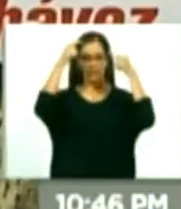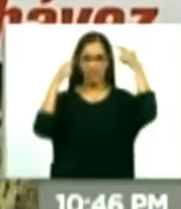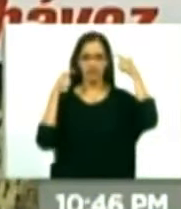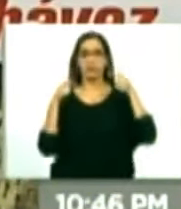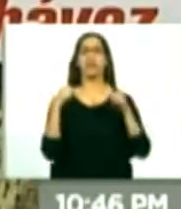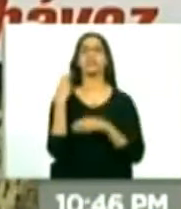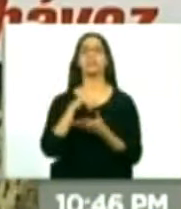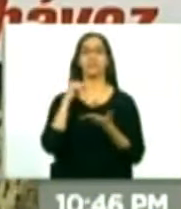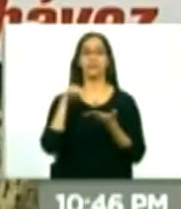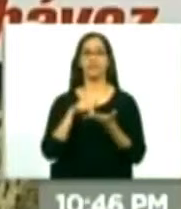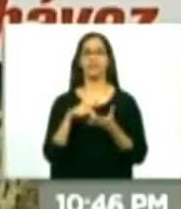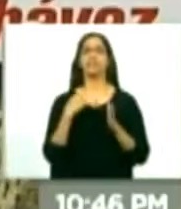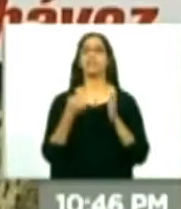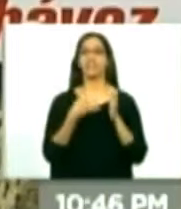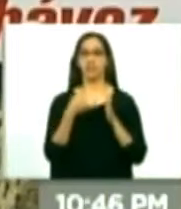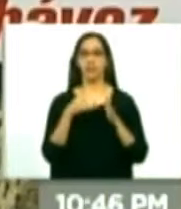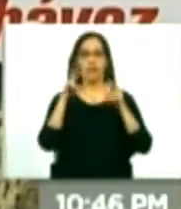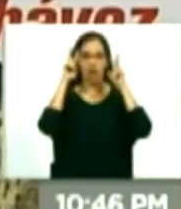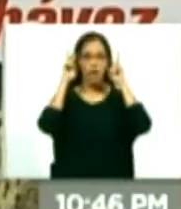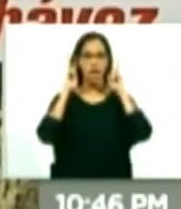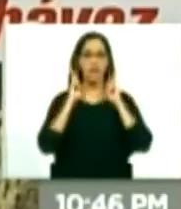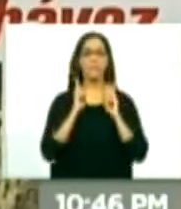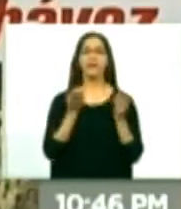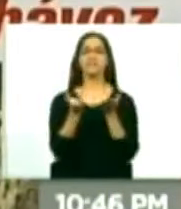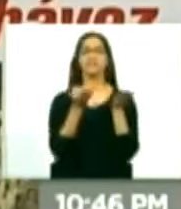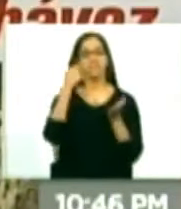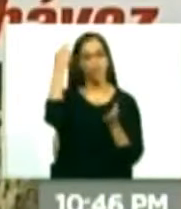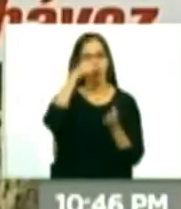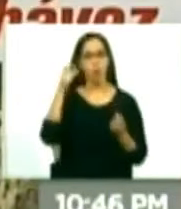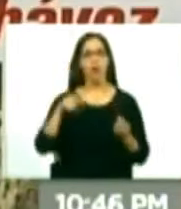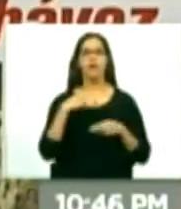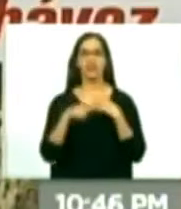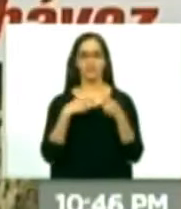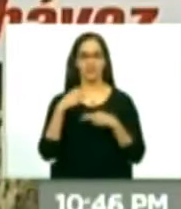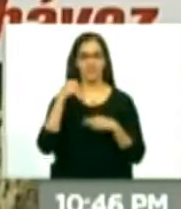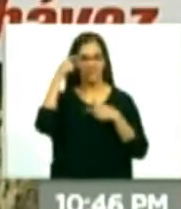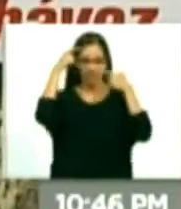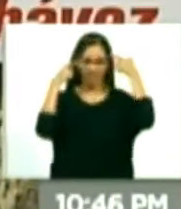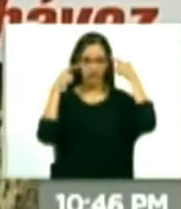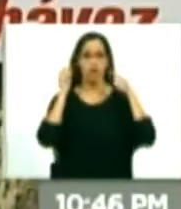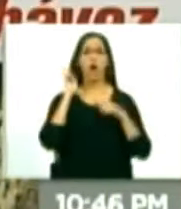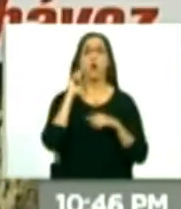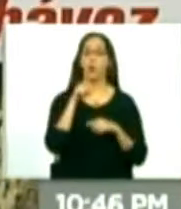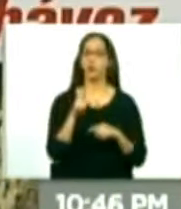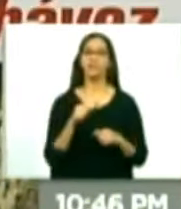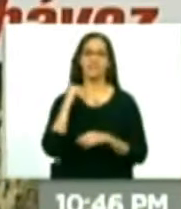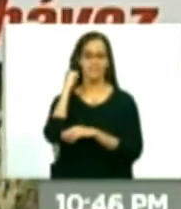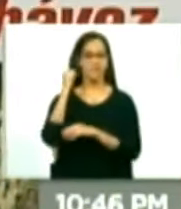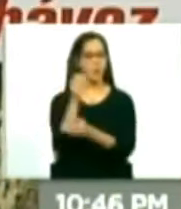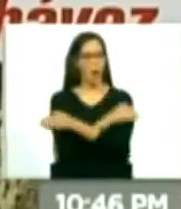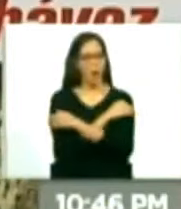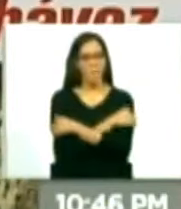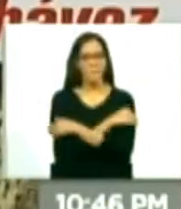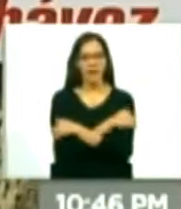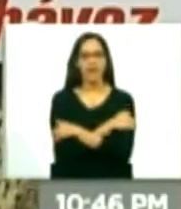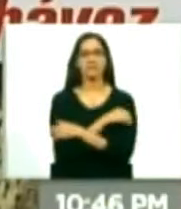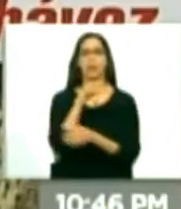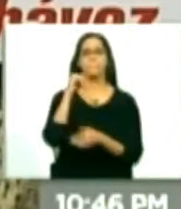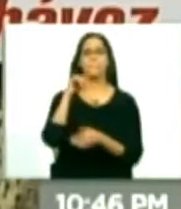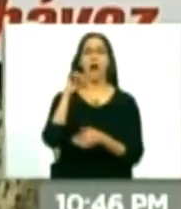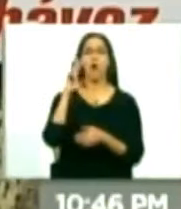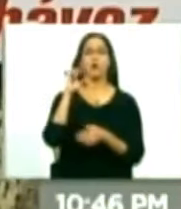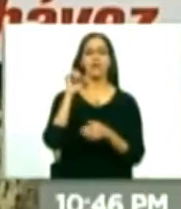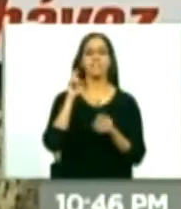quedará institucionalmente saneada y al servicio del pueblo y la revolución chavista. Usted es invencible. Un abrazo fuerte, Mauricio y Martín Rossi